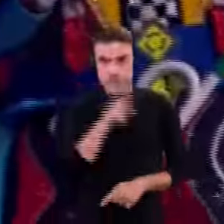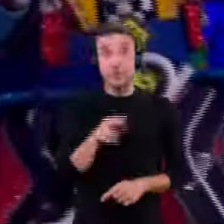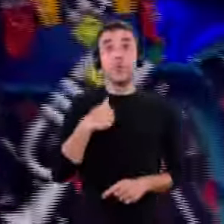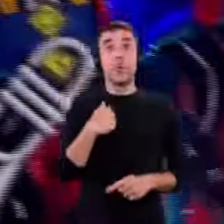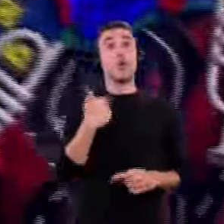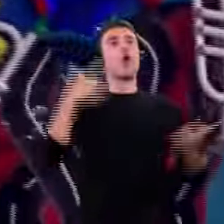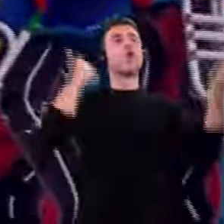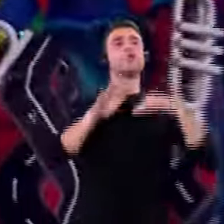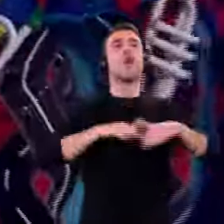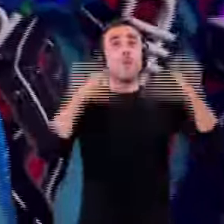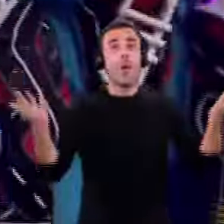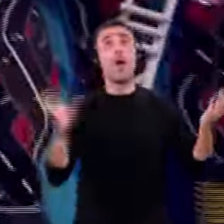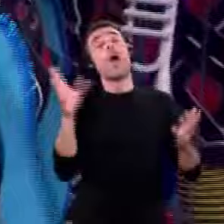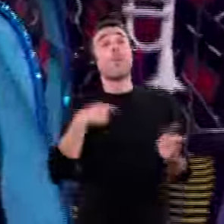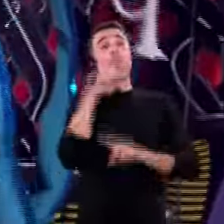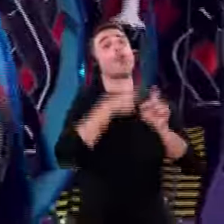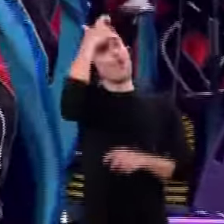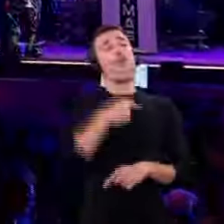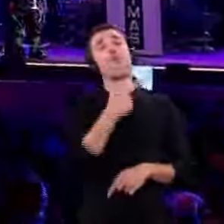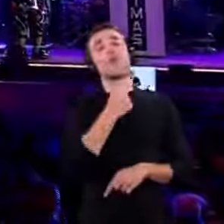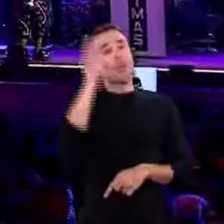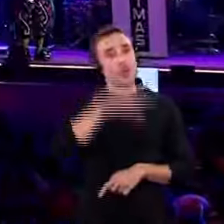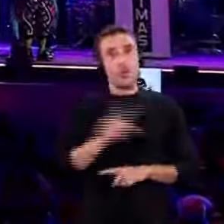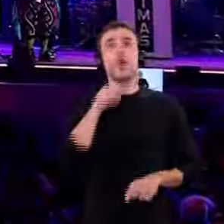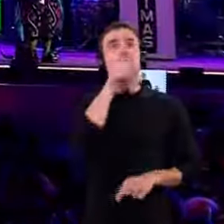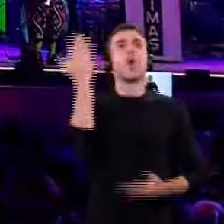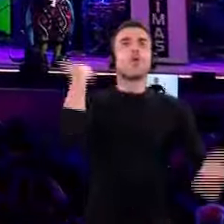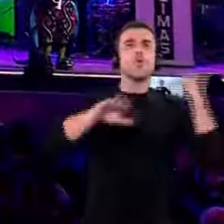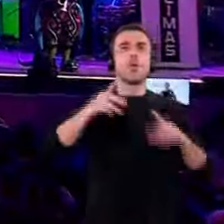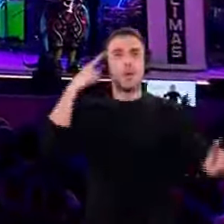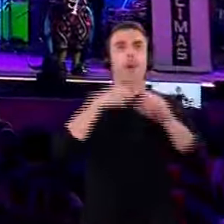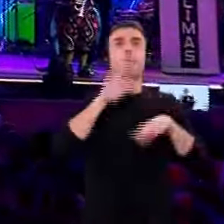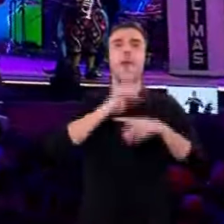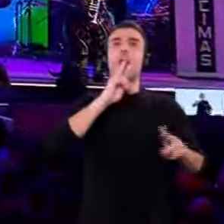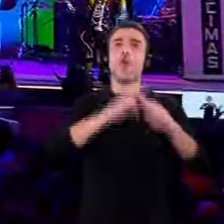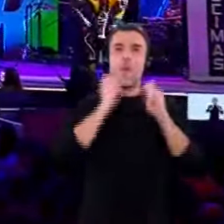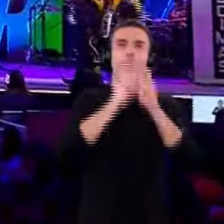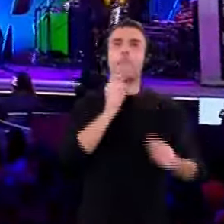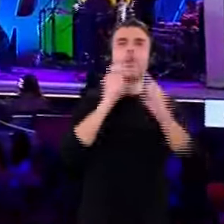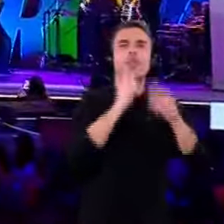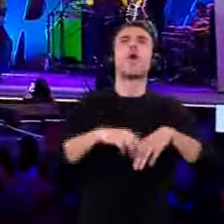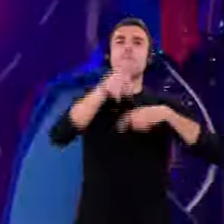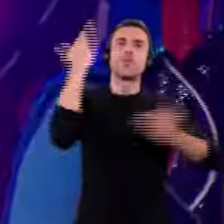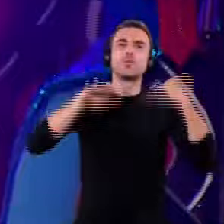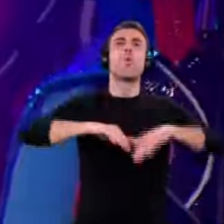pongo de excusa que no somos humoristas. ¿Qué excusa pones tú para llamarte periodista?